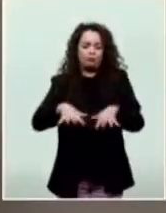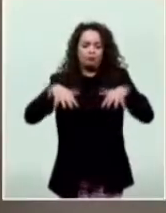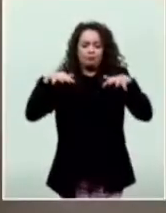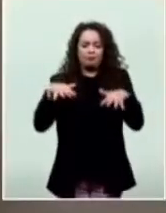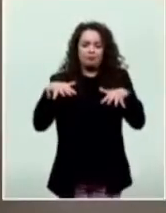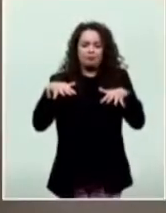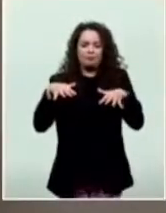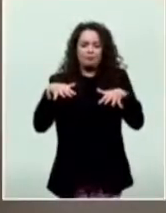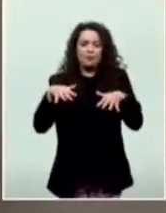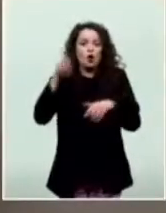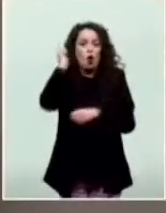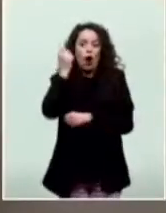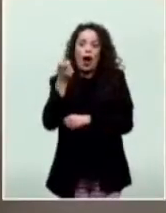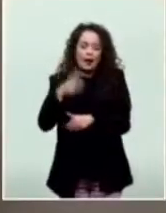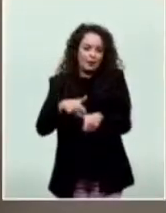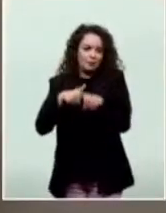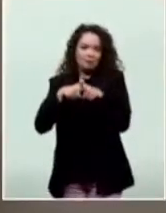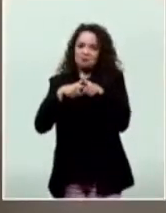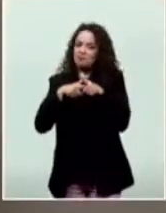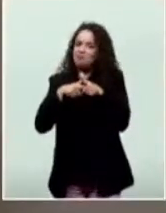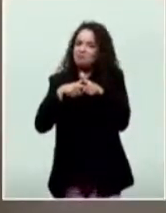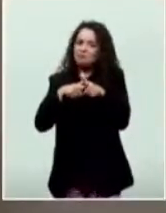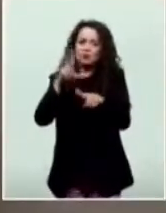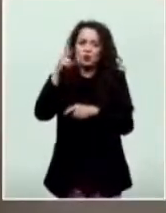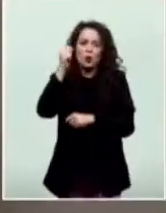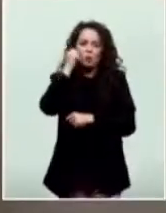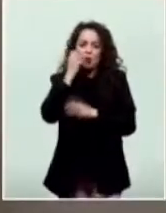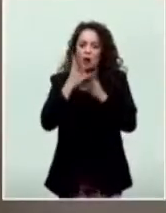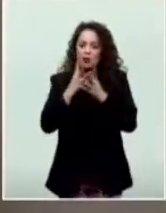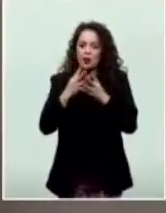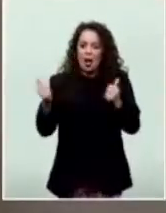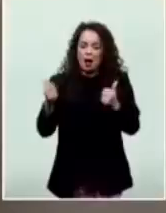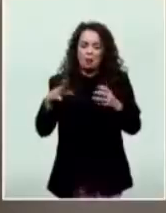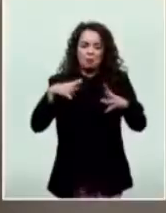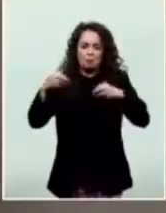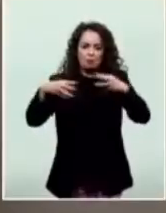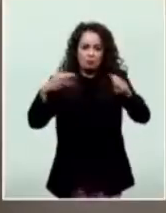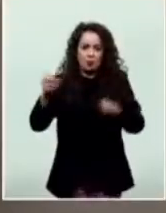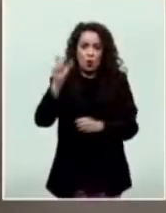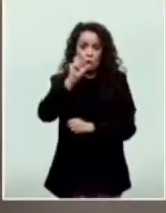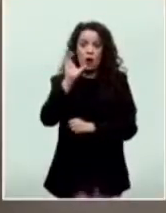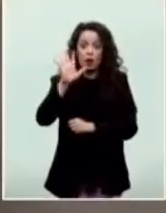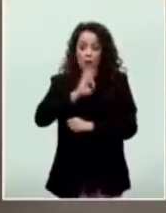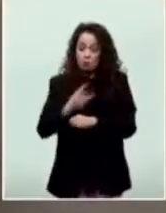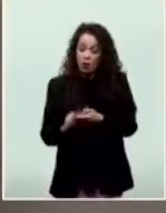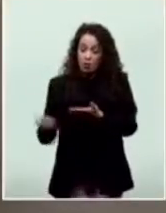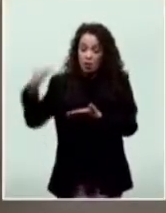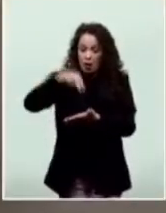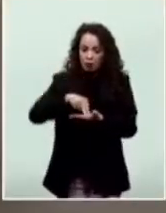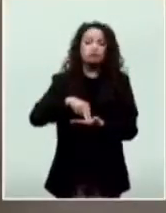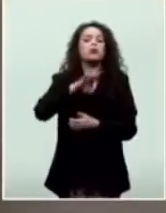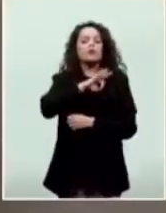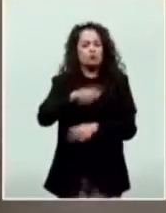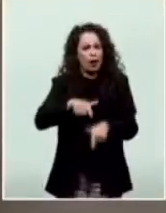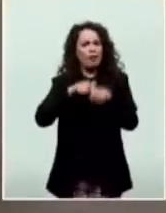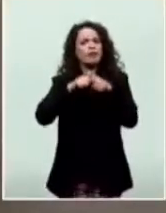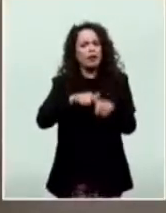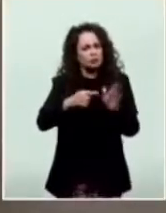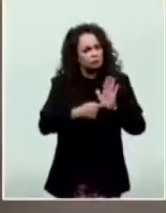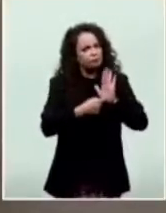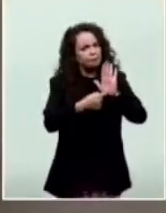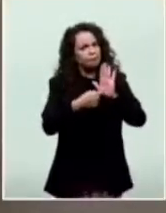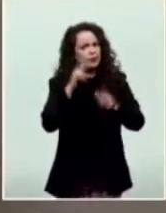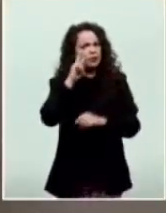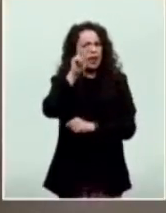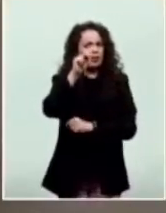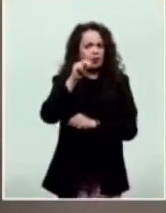espero que esta costumbre siga y que cuando ya sean presenciales podamos seguir también transmitiendo las salas. Es un tema que estamos